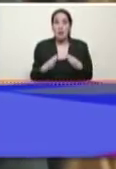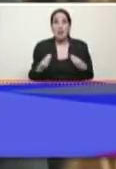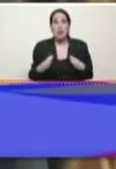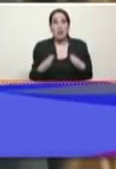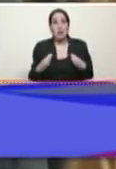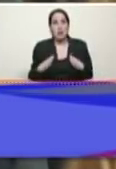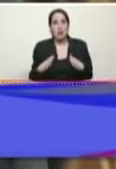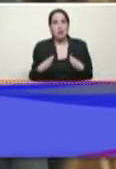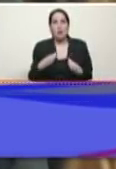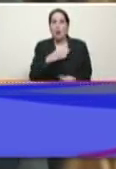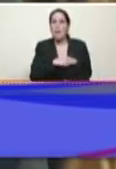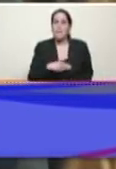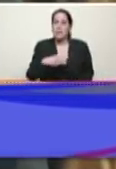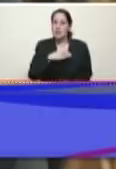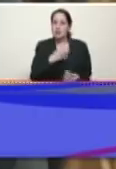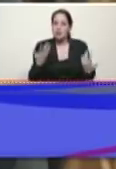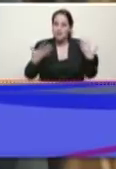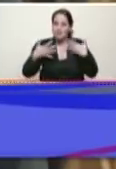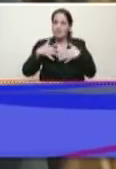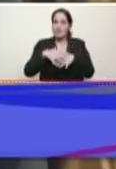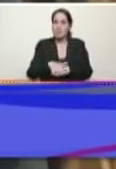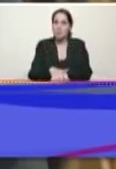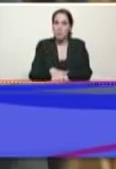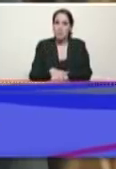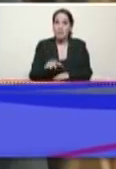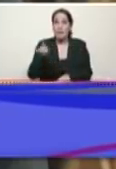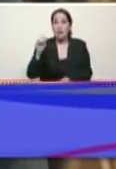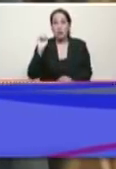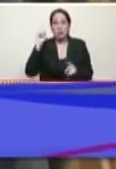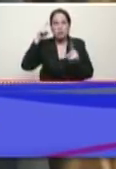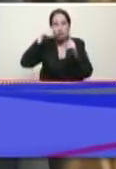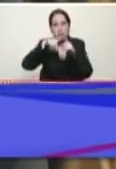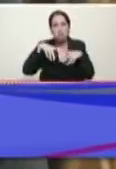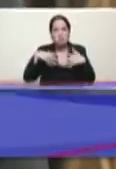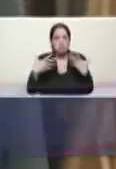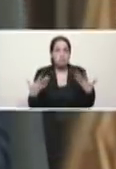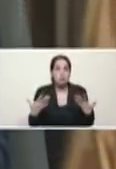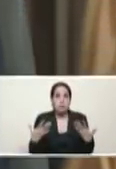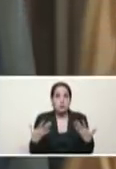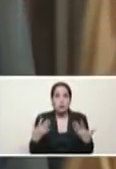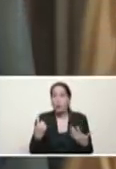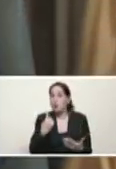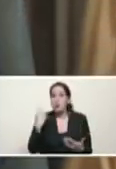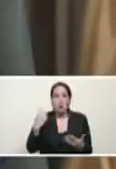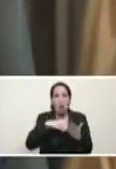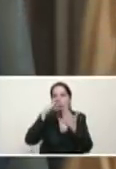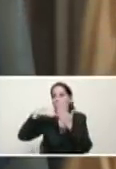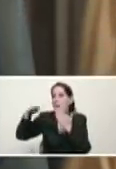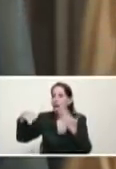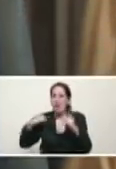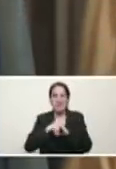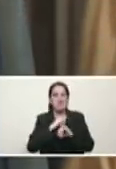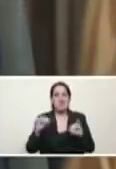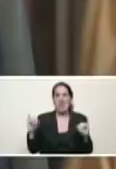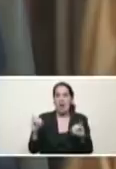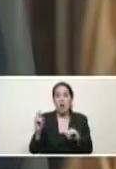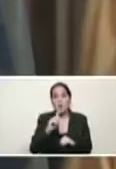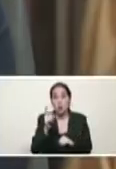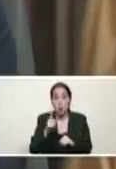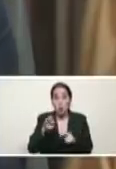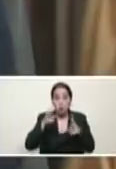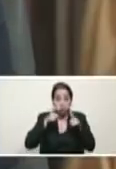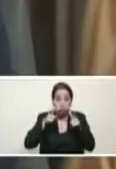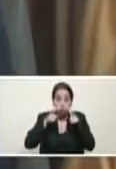una misión integral, tal como usted la concibió, donde no solamente es intervenir los espacios públicos, sino